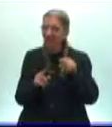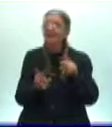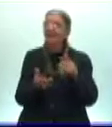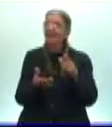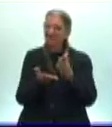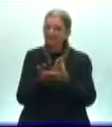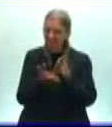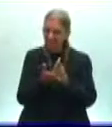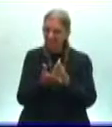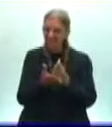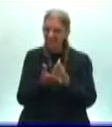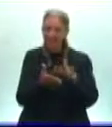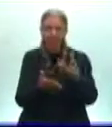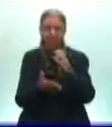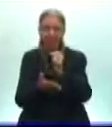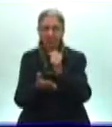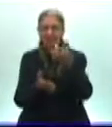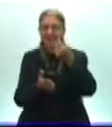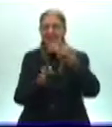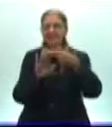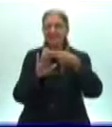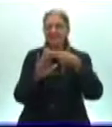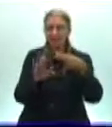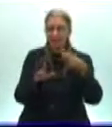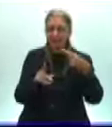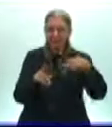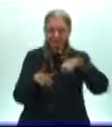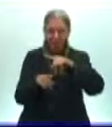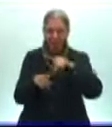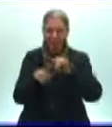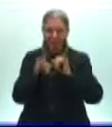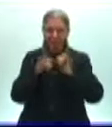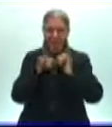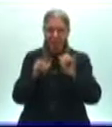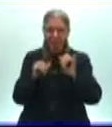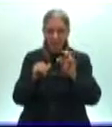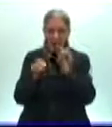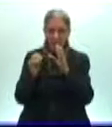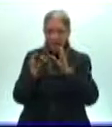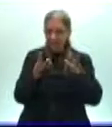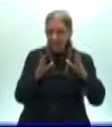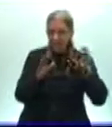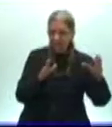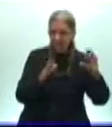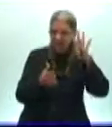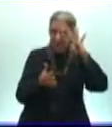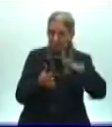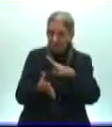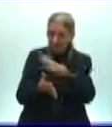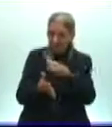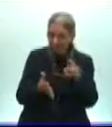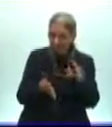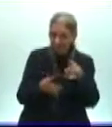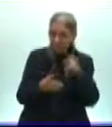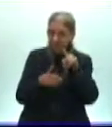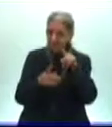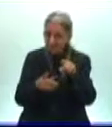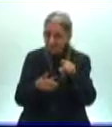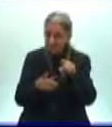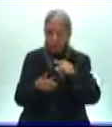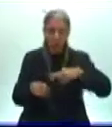televisiva para que se orienten, para que organicen sus horarios. Eso lleva